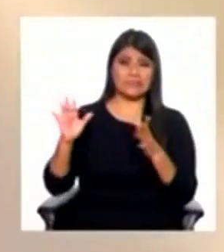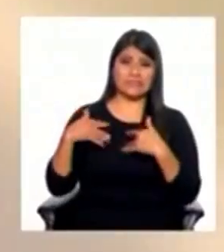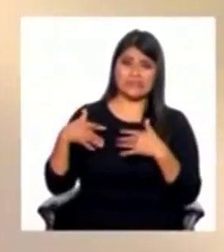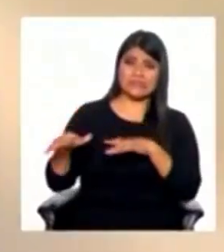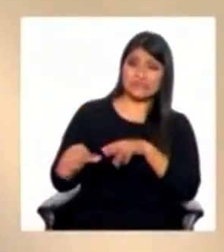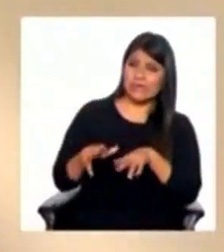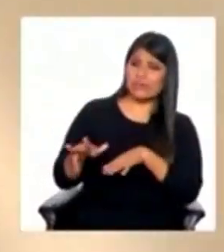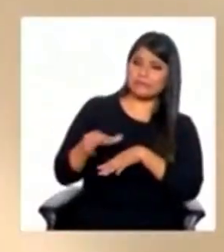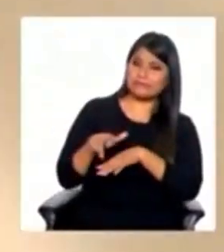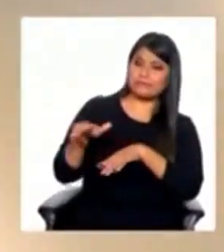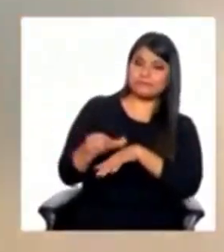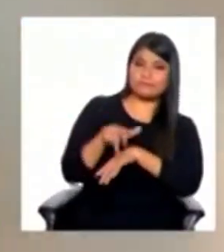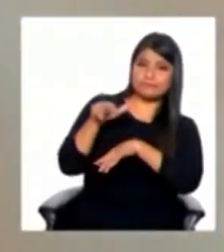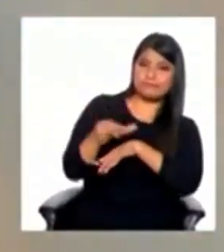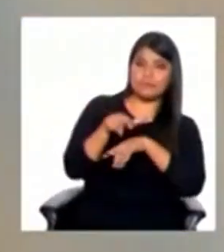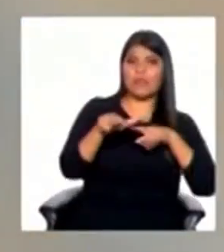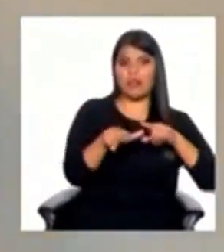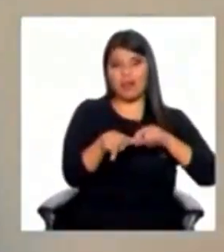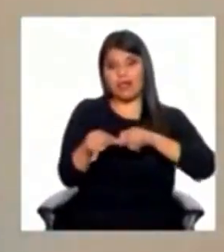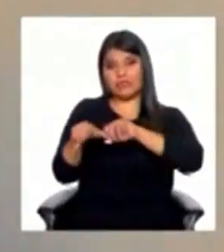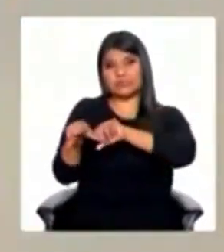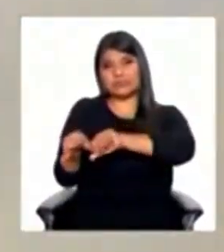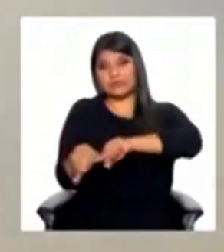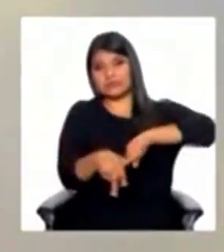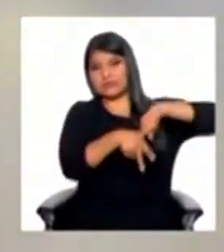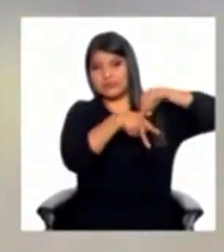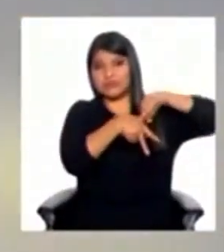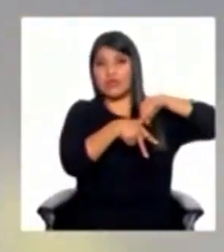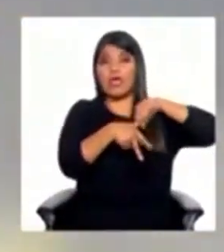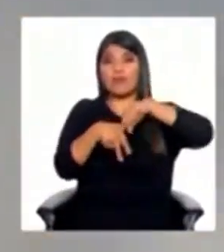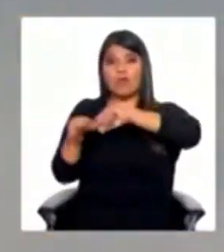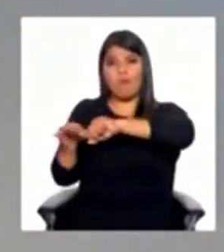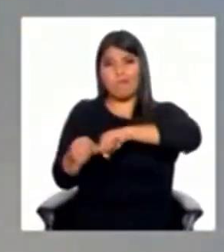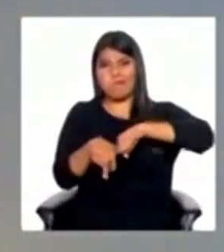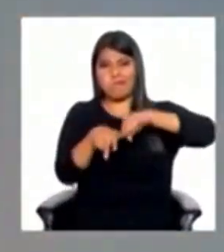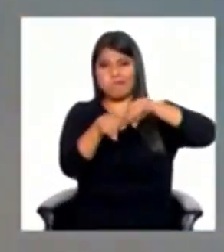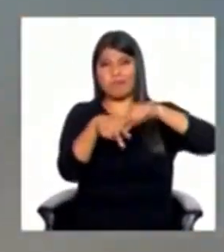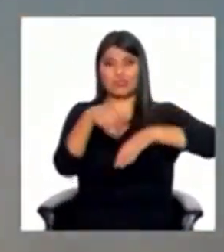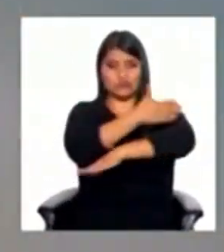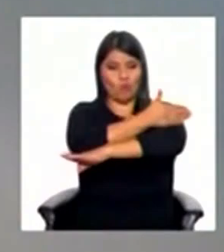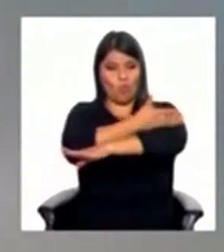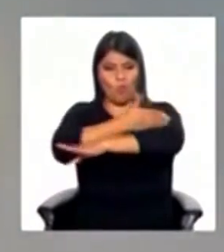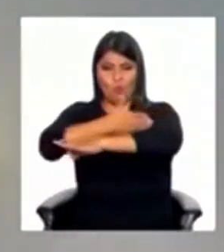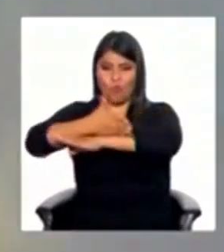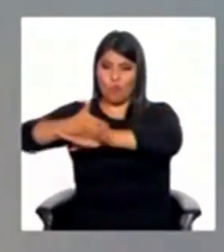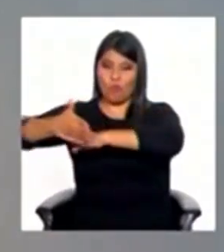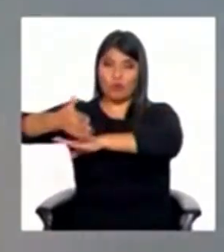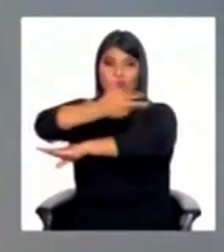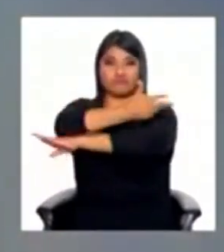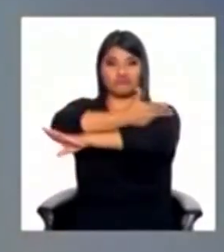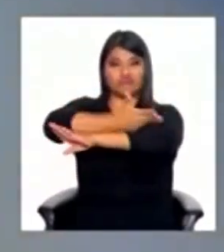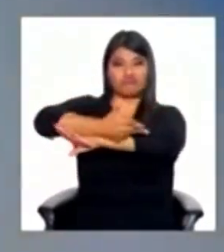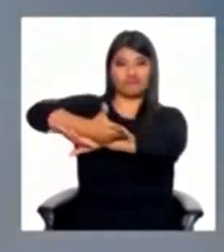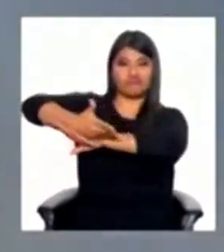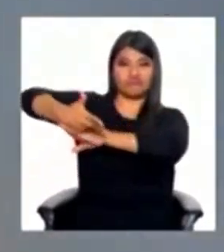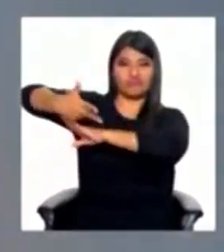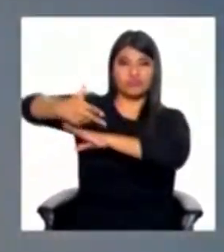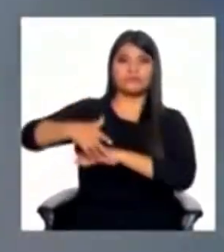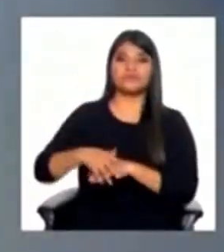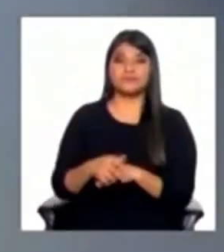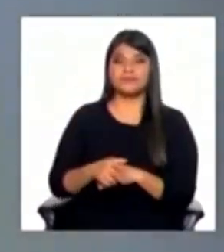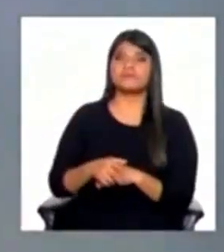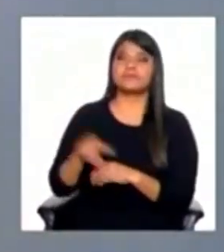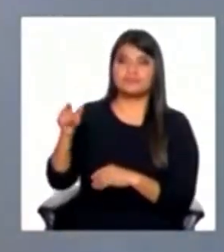pararse y no puede pararse, para que ustedes hagan un día, y es arrastrada por toda la acera. Indignante, ¿no? Tremendo. Sí, nosotros hemos